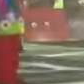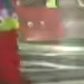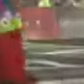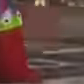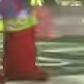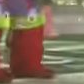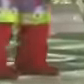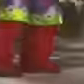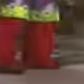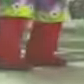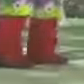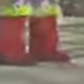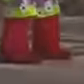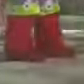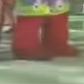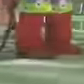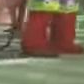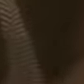izquierda.